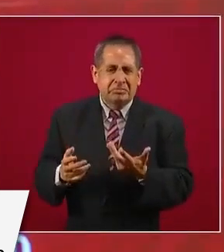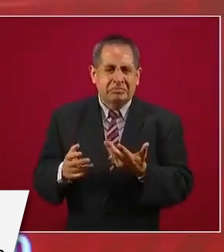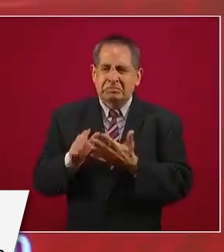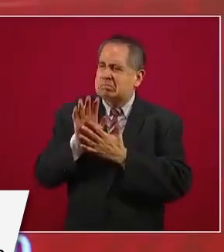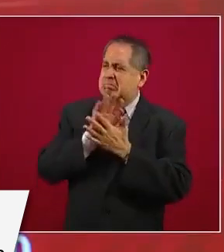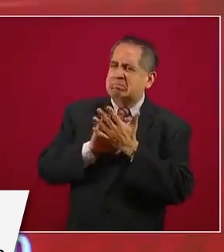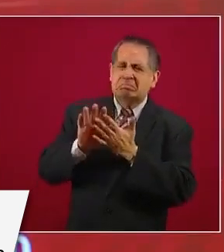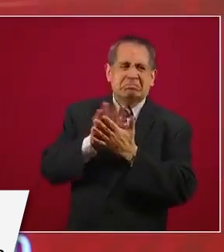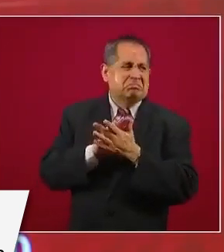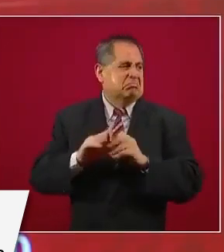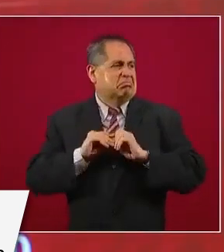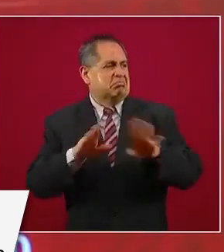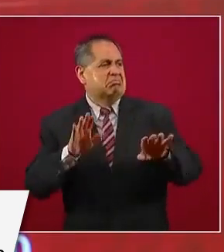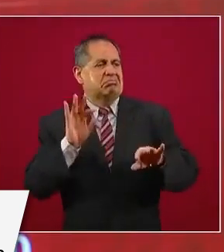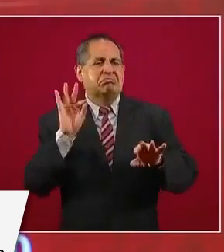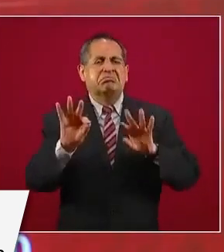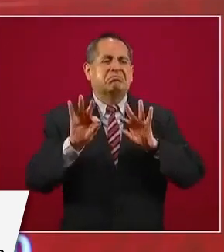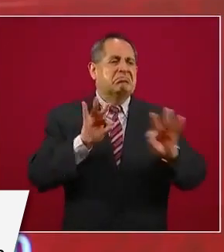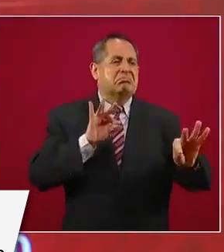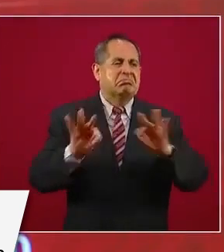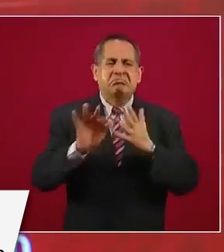distorsionar las cosas,